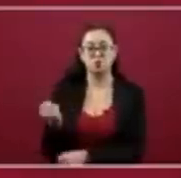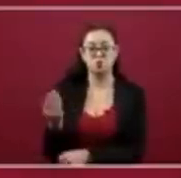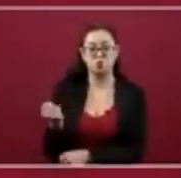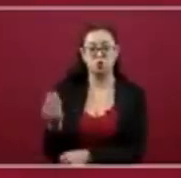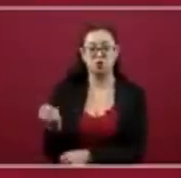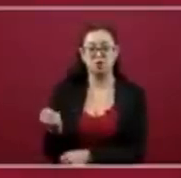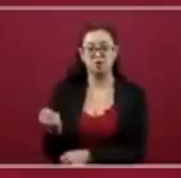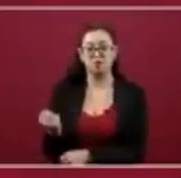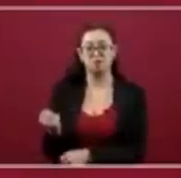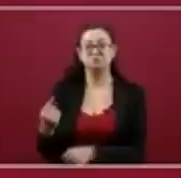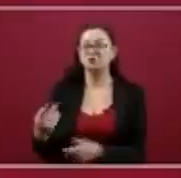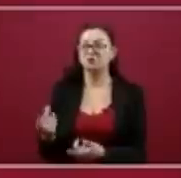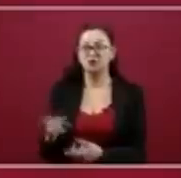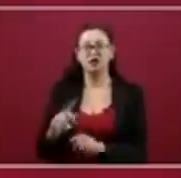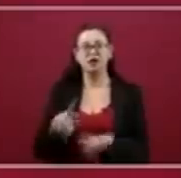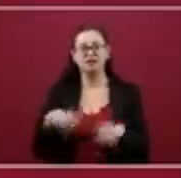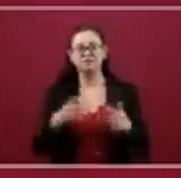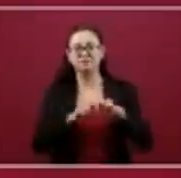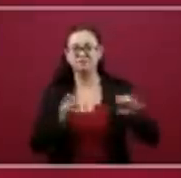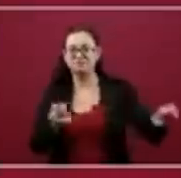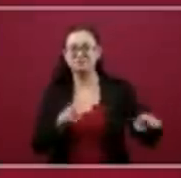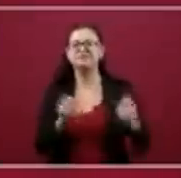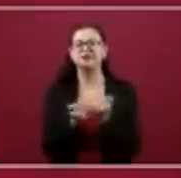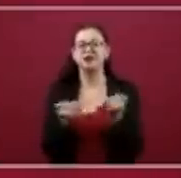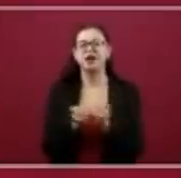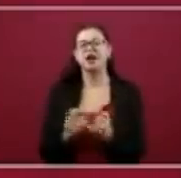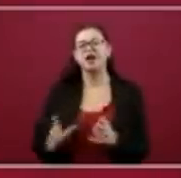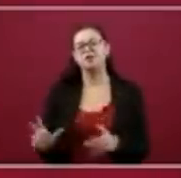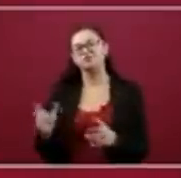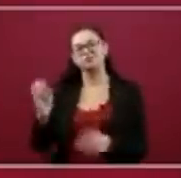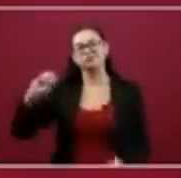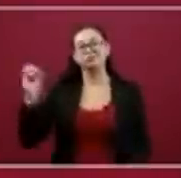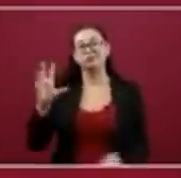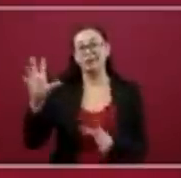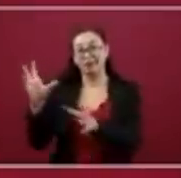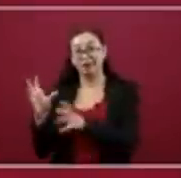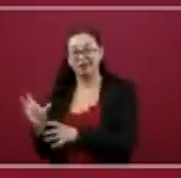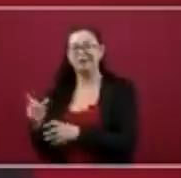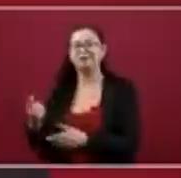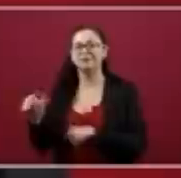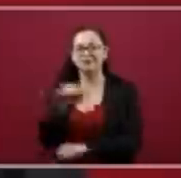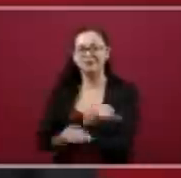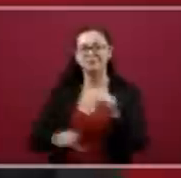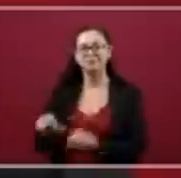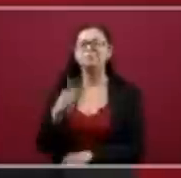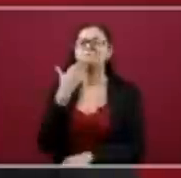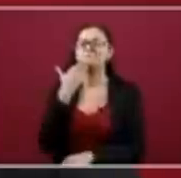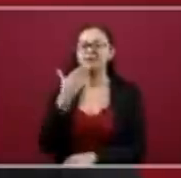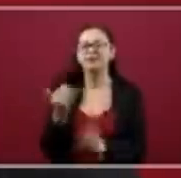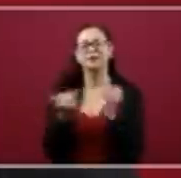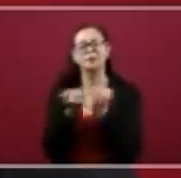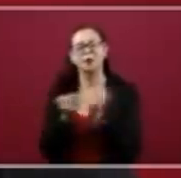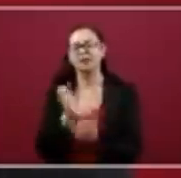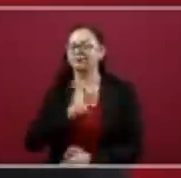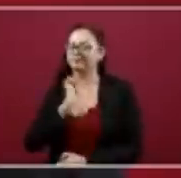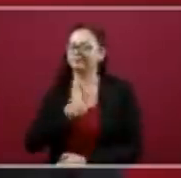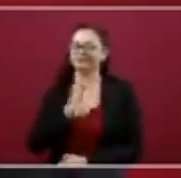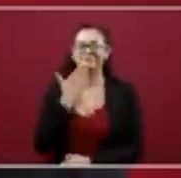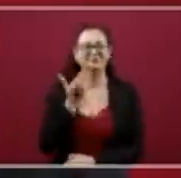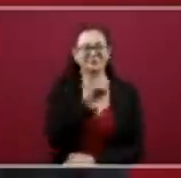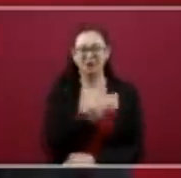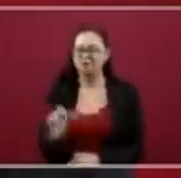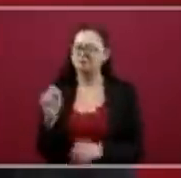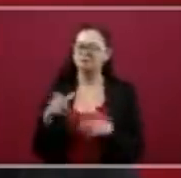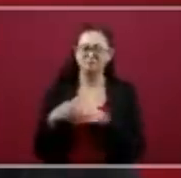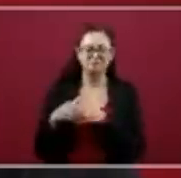y tenemos buena banca, buen picheo de relevo, buen manager. Vamos